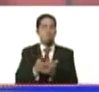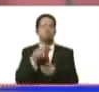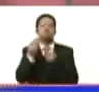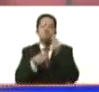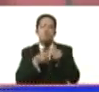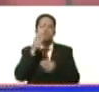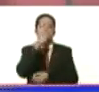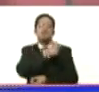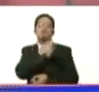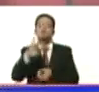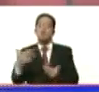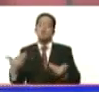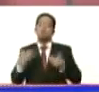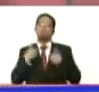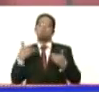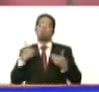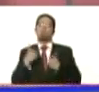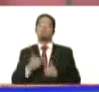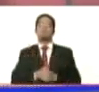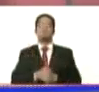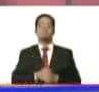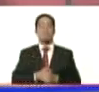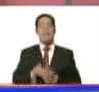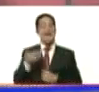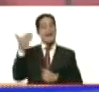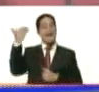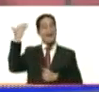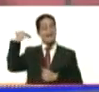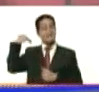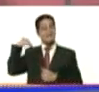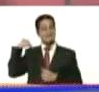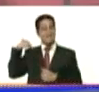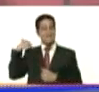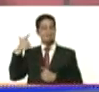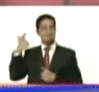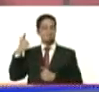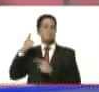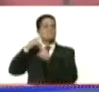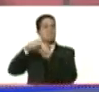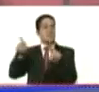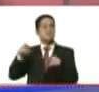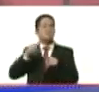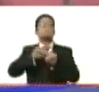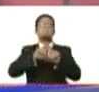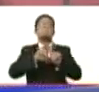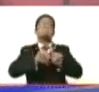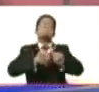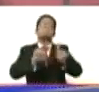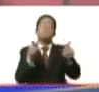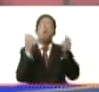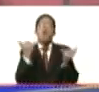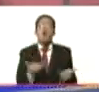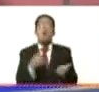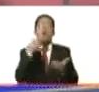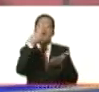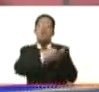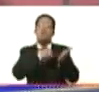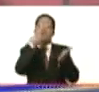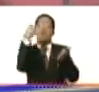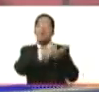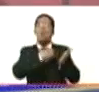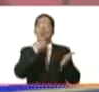con otros tiempos estriba en que ahora tal lucha nadie puede hacerla